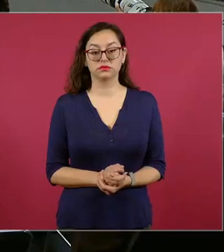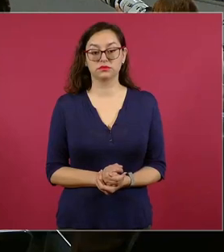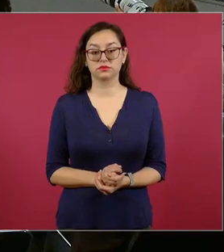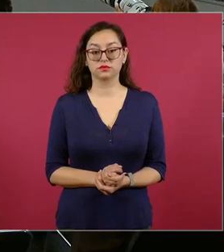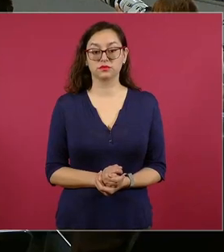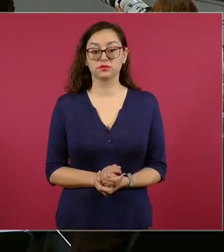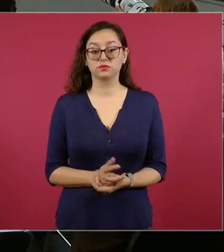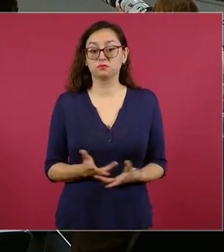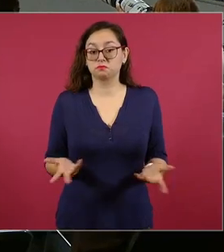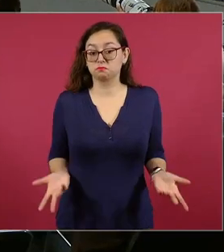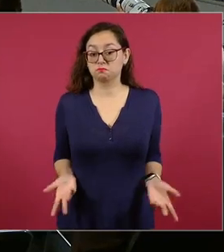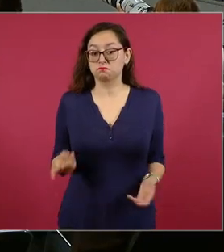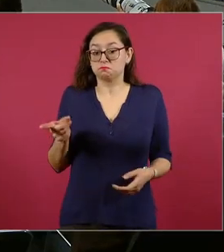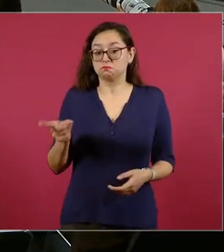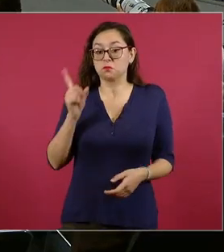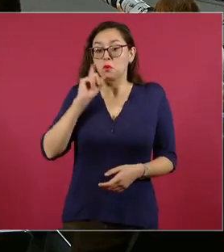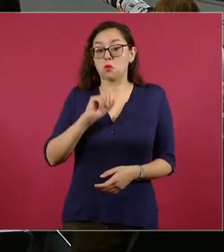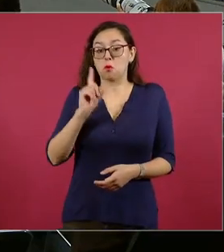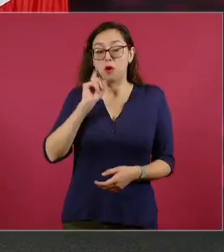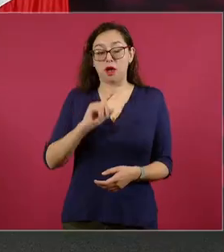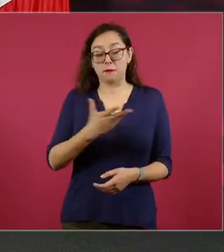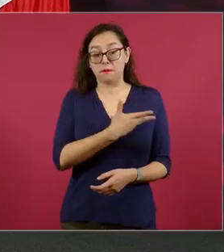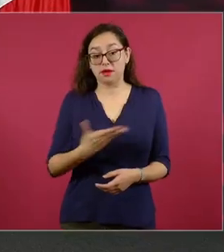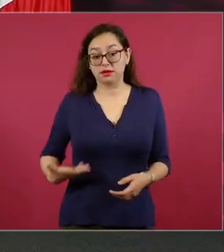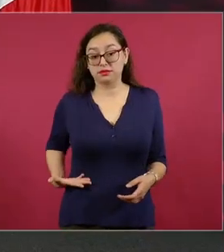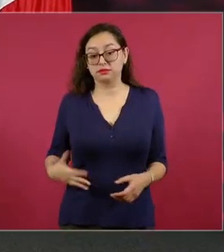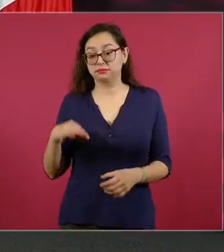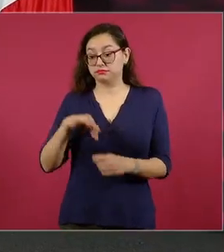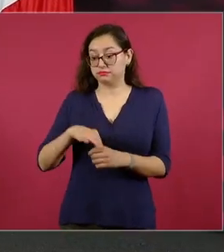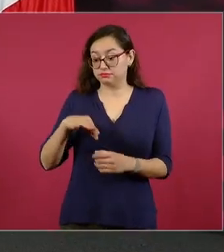la presidenta electa,